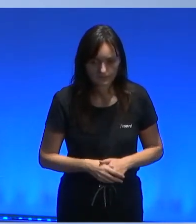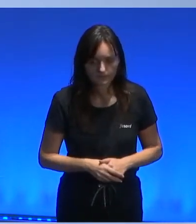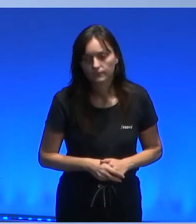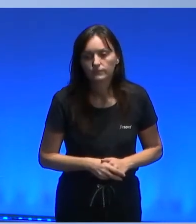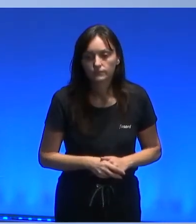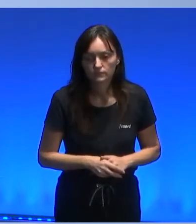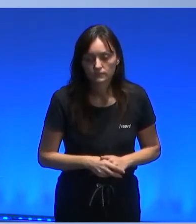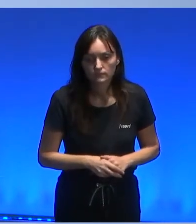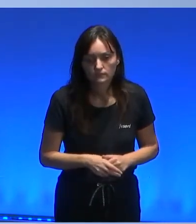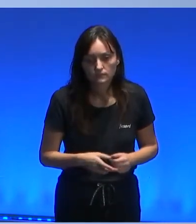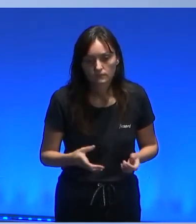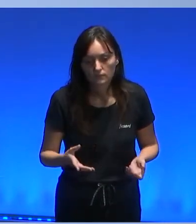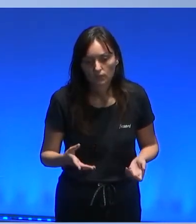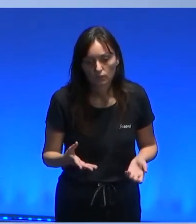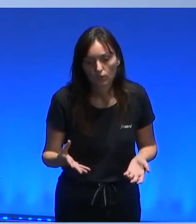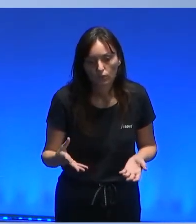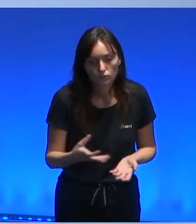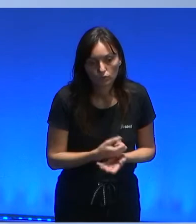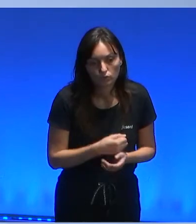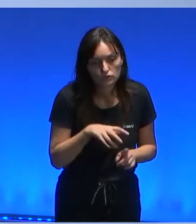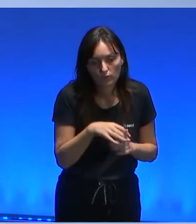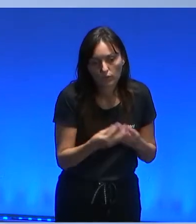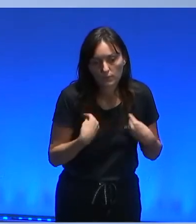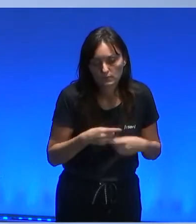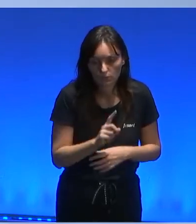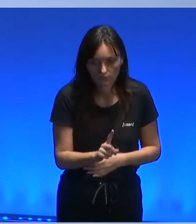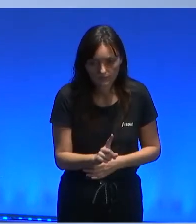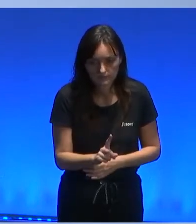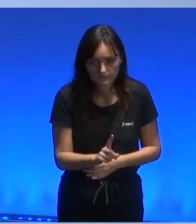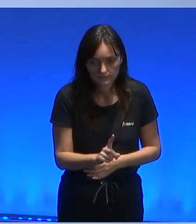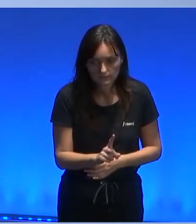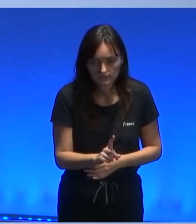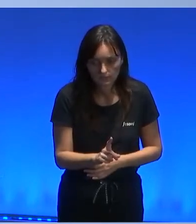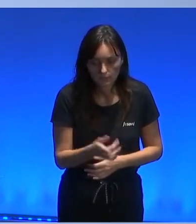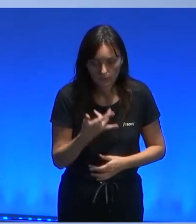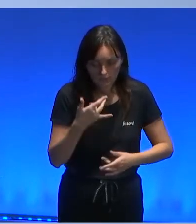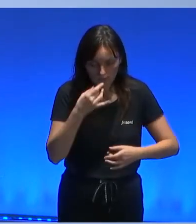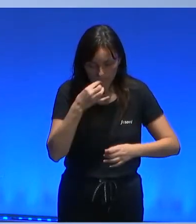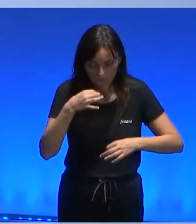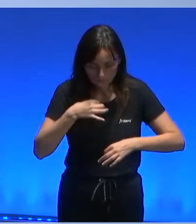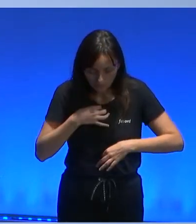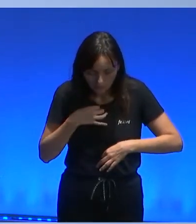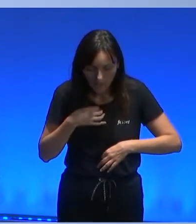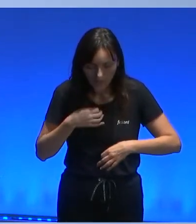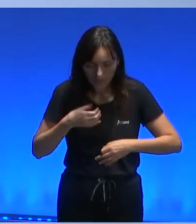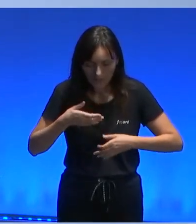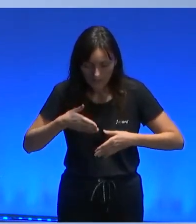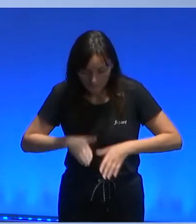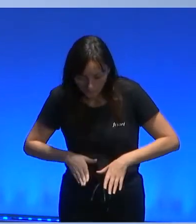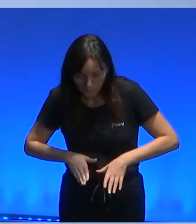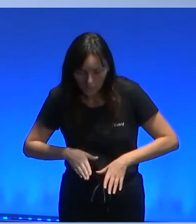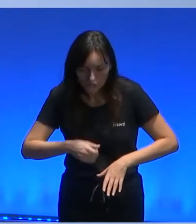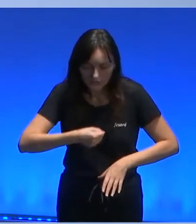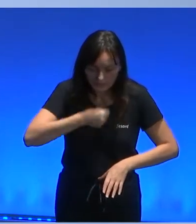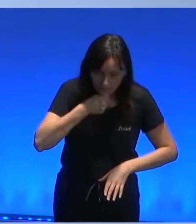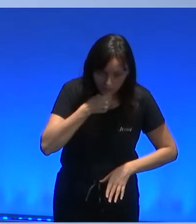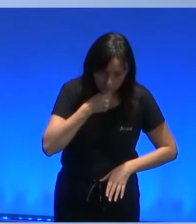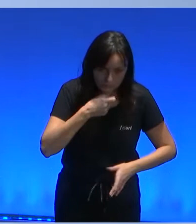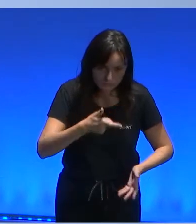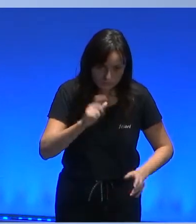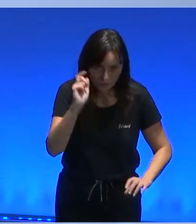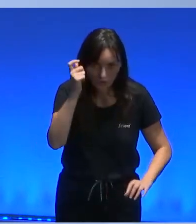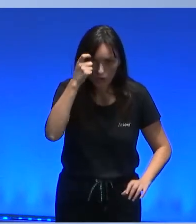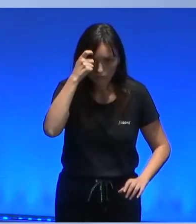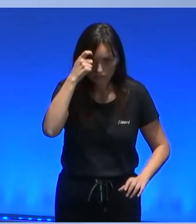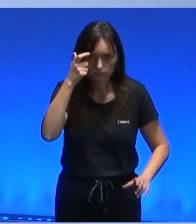claro, no a todos le toca esto, pero a mí me tocó, tocó a mis hijos y a mis nietos, por lo cual yo tengo una idea